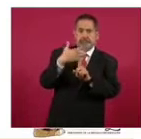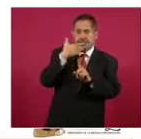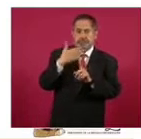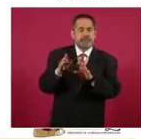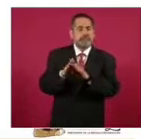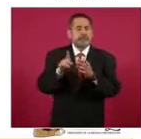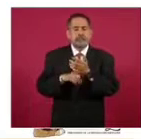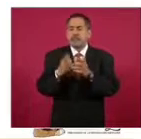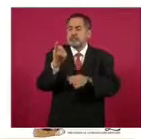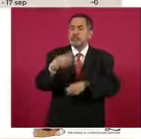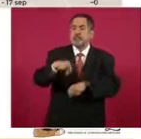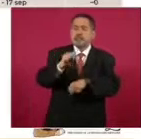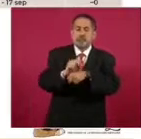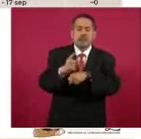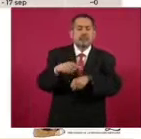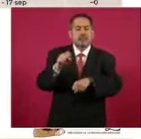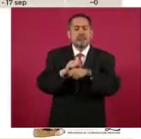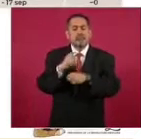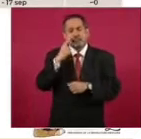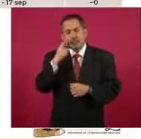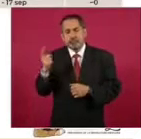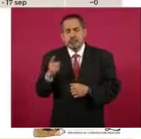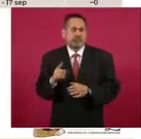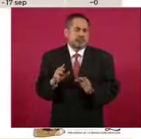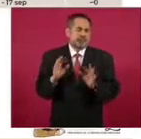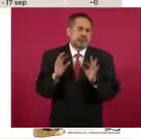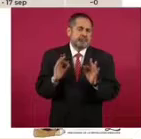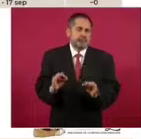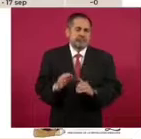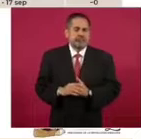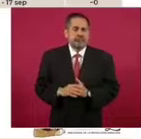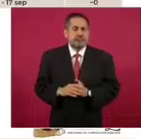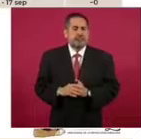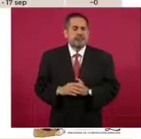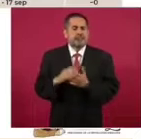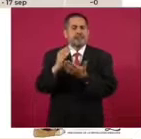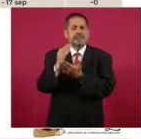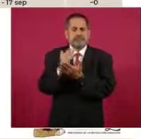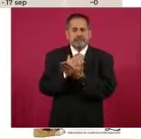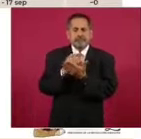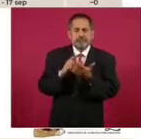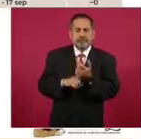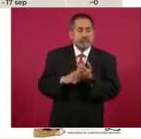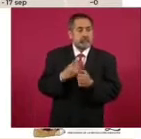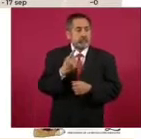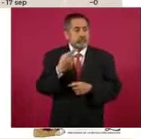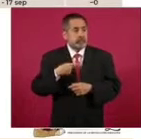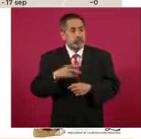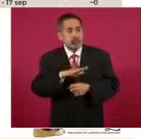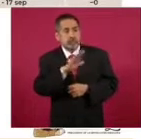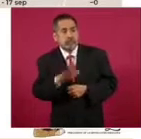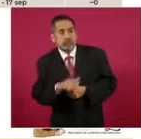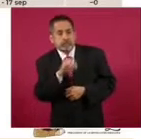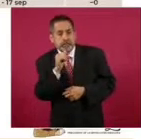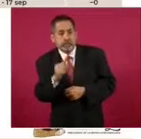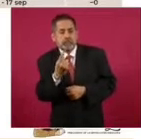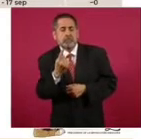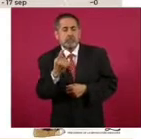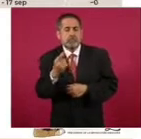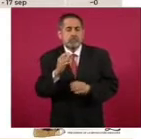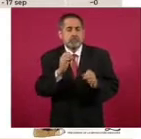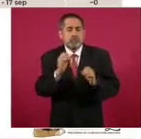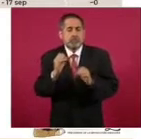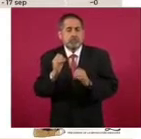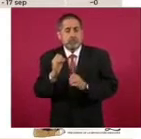promedio semanal, en donde tenemos ya menos de una defunción en promedio, porque ha habido días